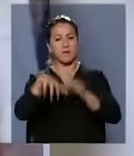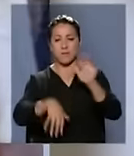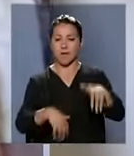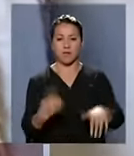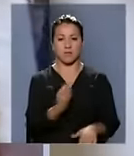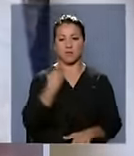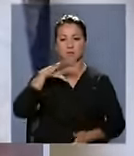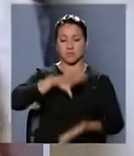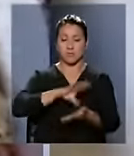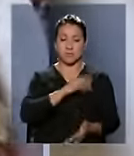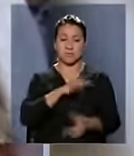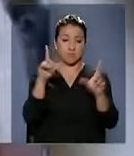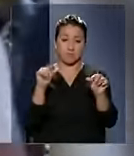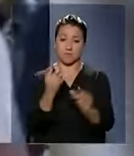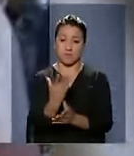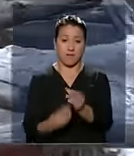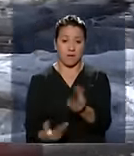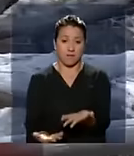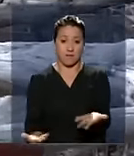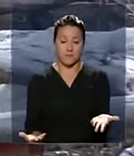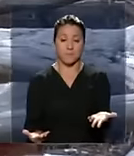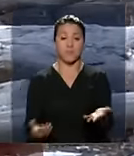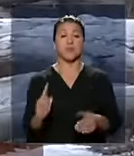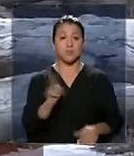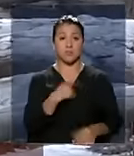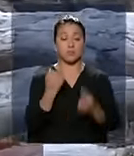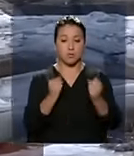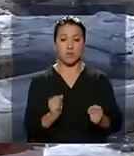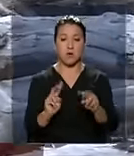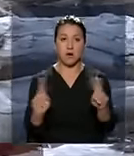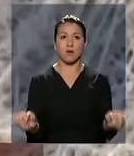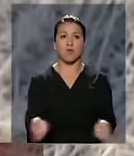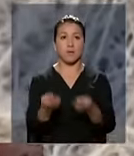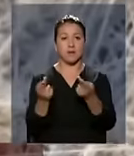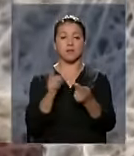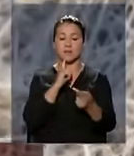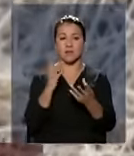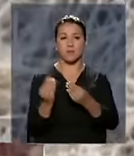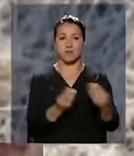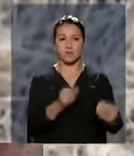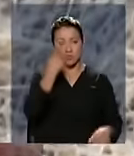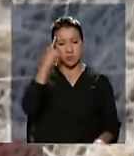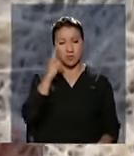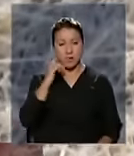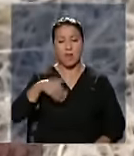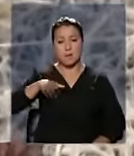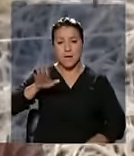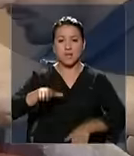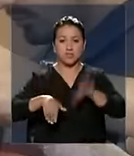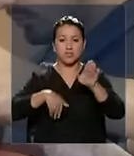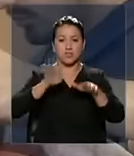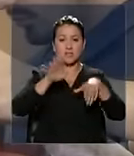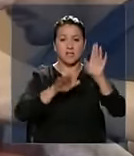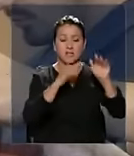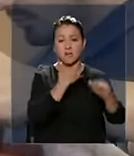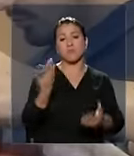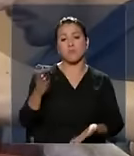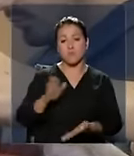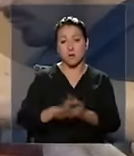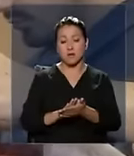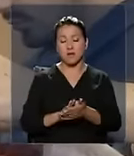nuestro país. Las especies que hemos podido recuperar están tremendamente dañadas. La mayoría han muerto. Doy por sentado además que